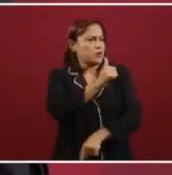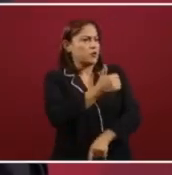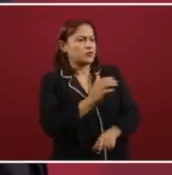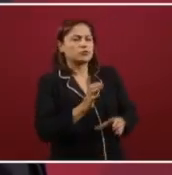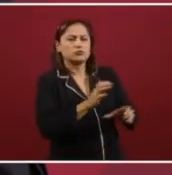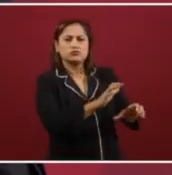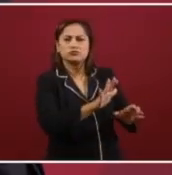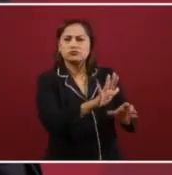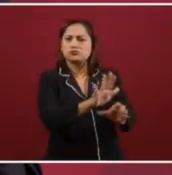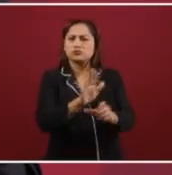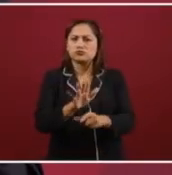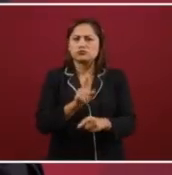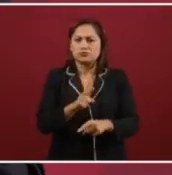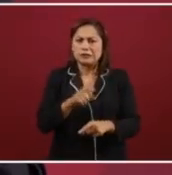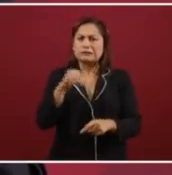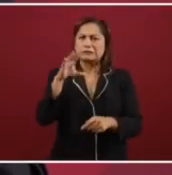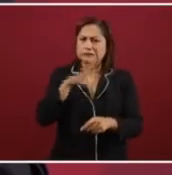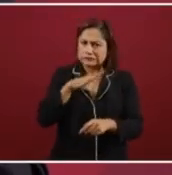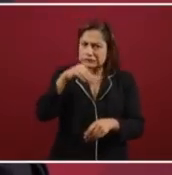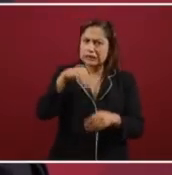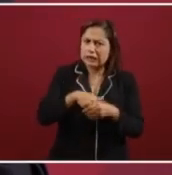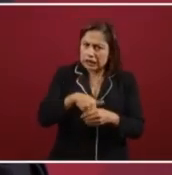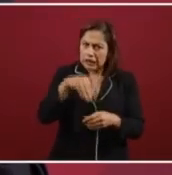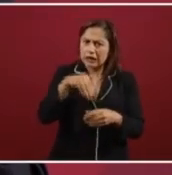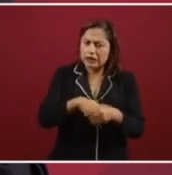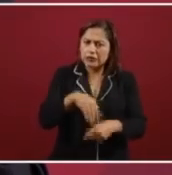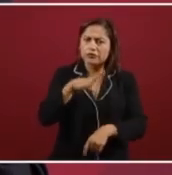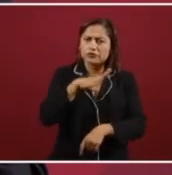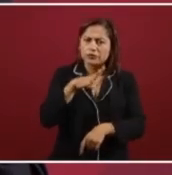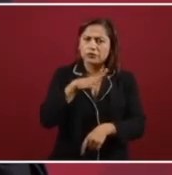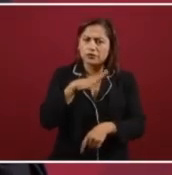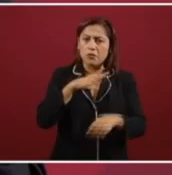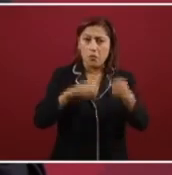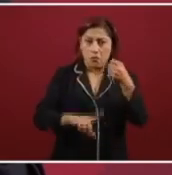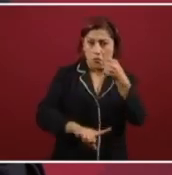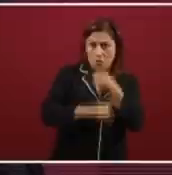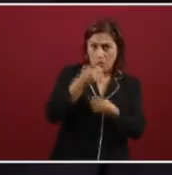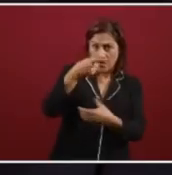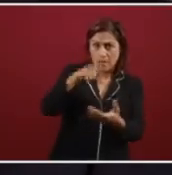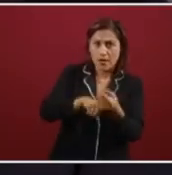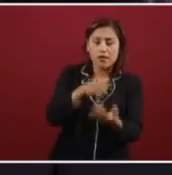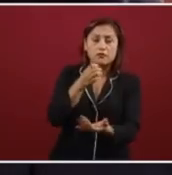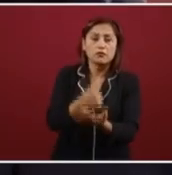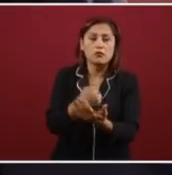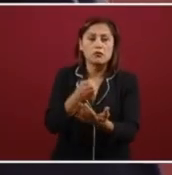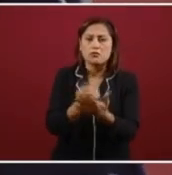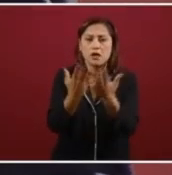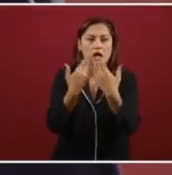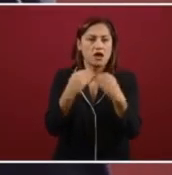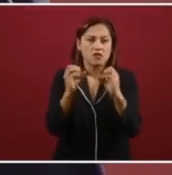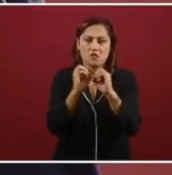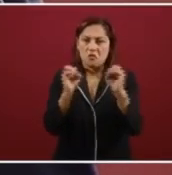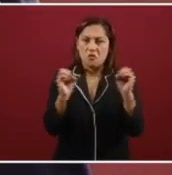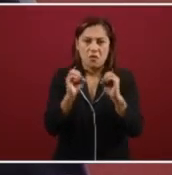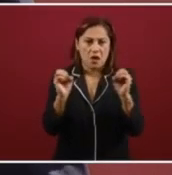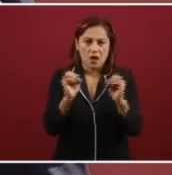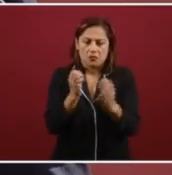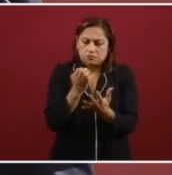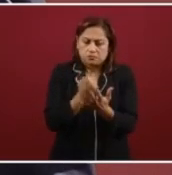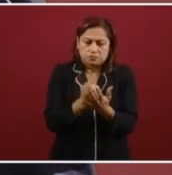No tenemos problemas en las finanzas públicas. Están sanas las finanzas